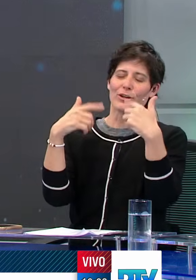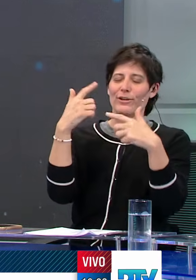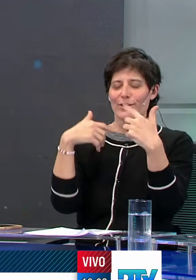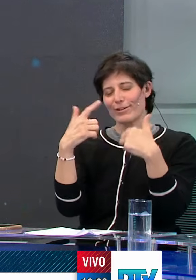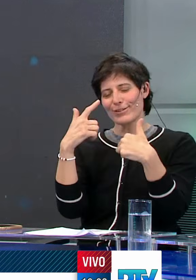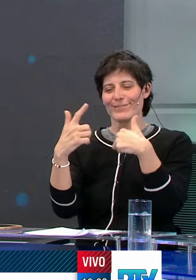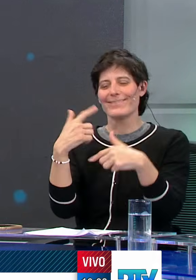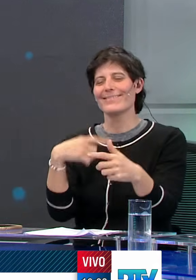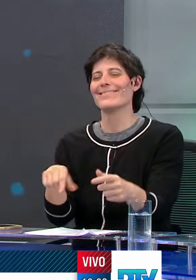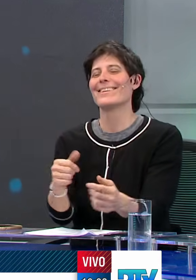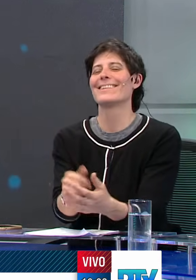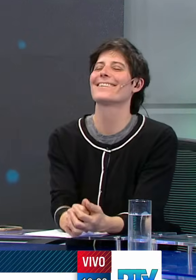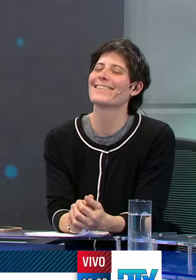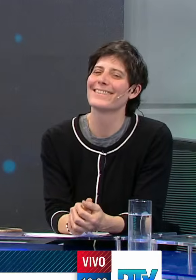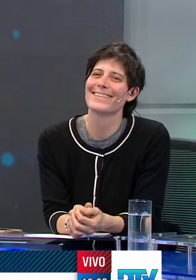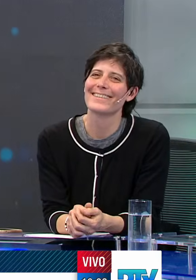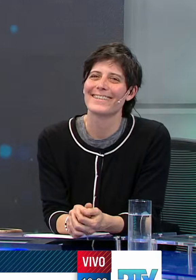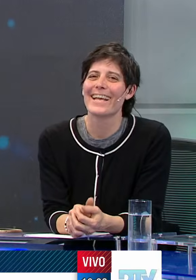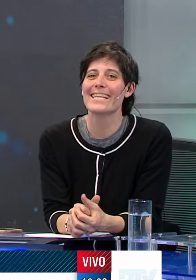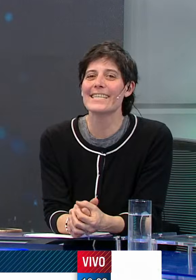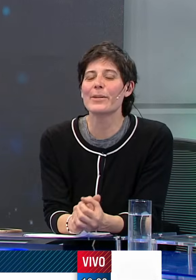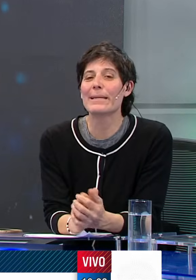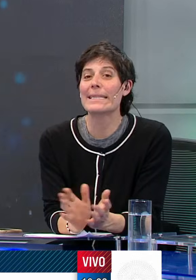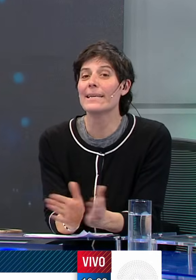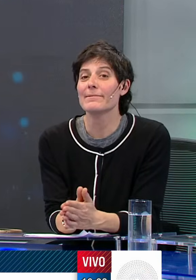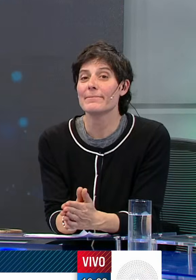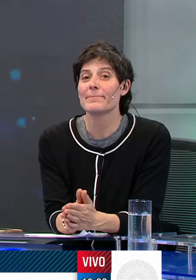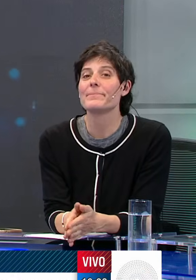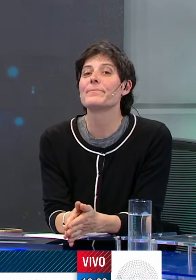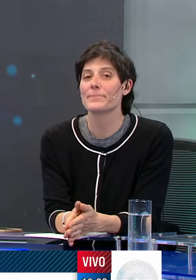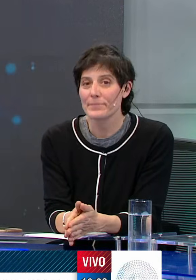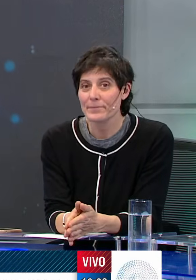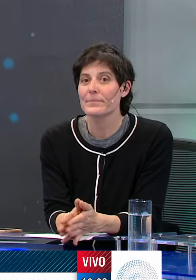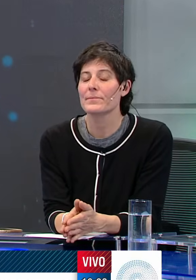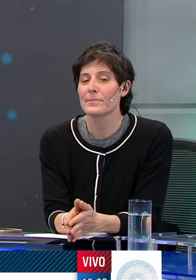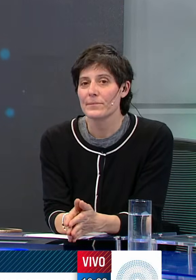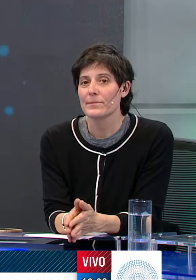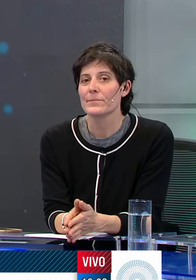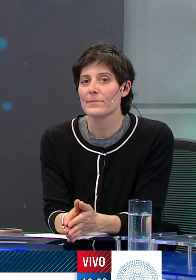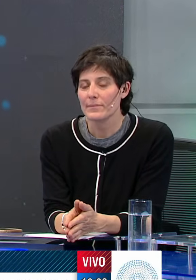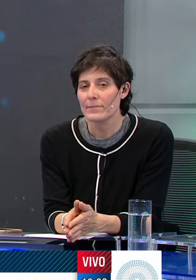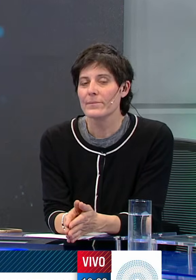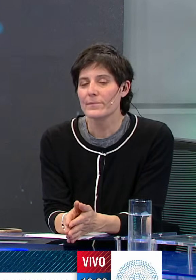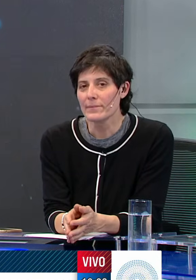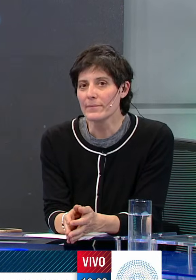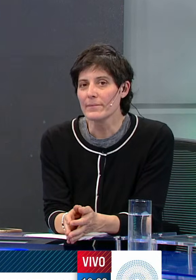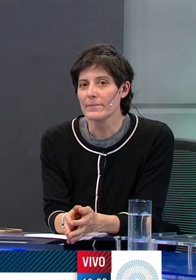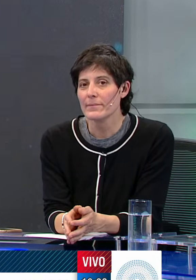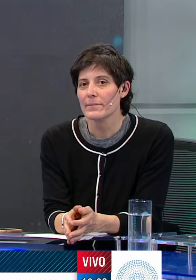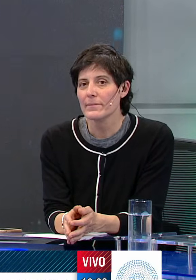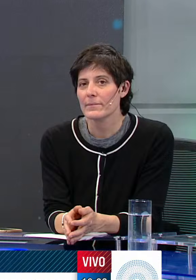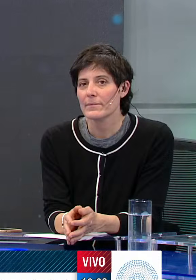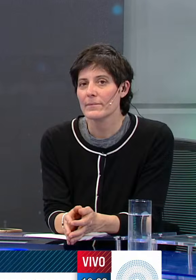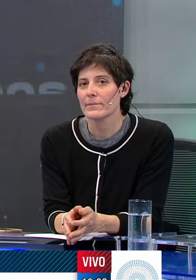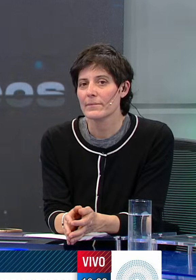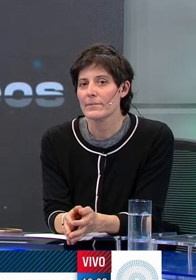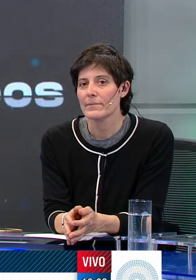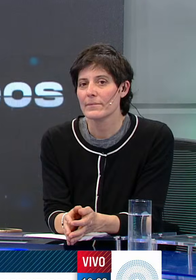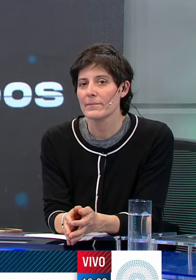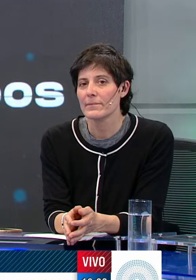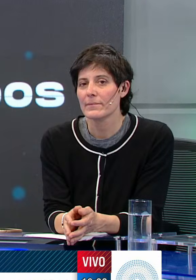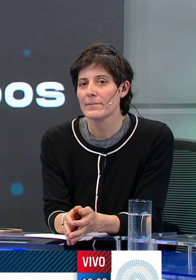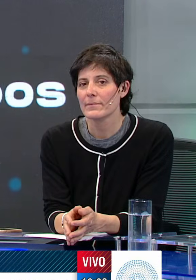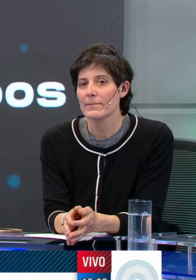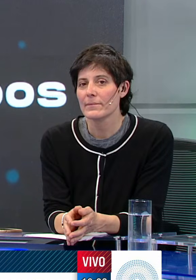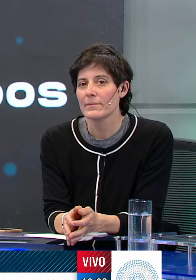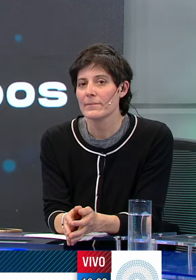atrás. Rebobinemos, nos vamos a lo que pasó ayer. Exactamente. La presencia del ministro Guillermo Francos en el recinto de la